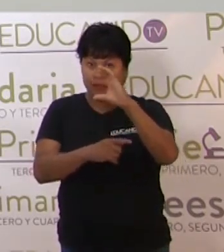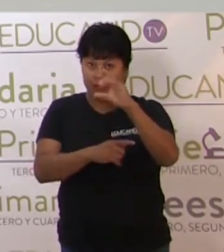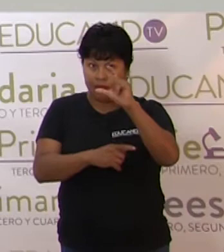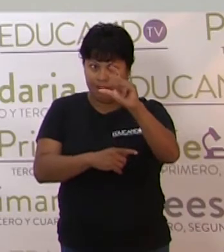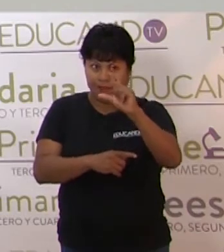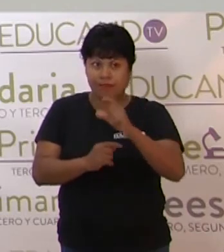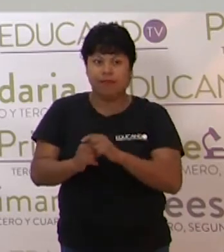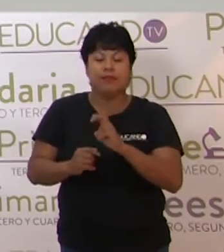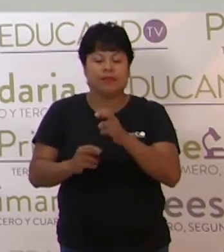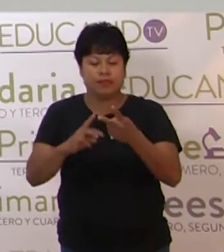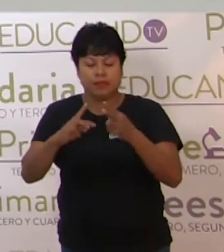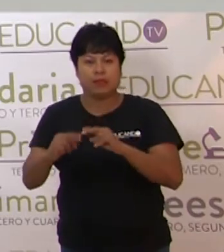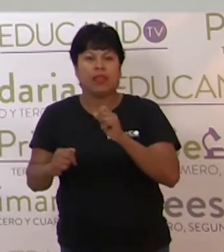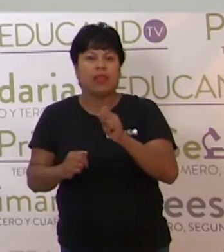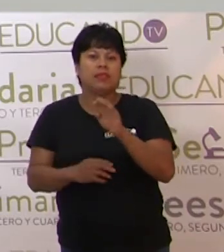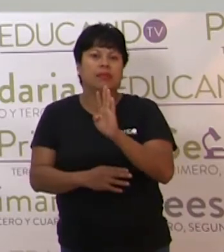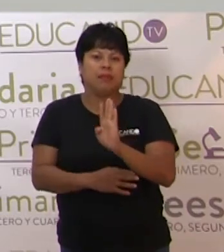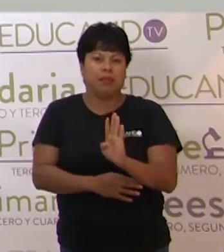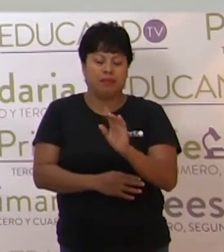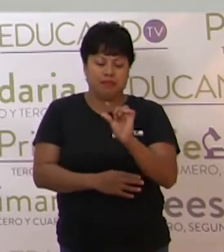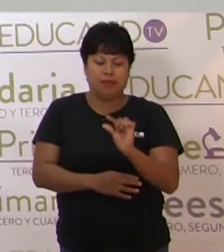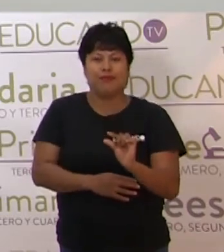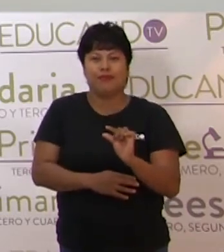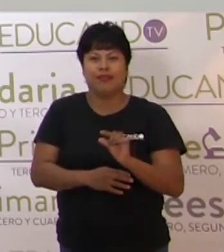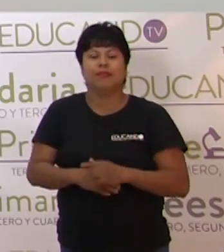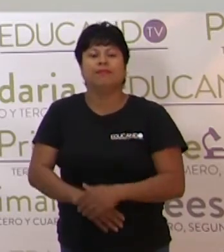de su lado opuesto que es b -1